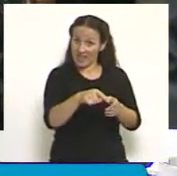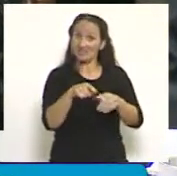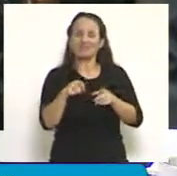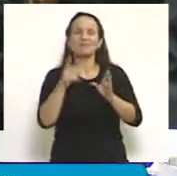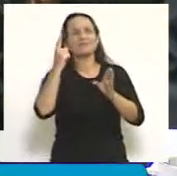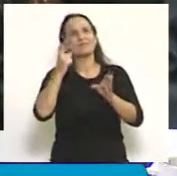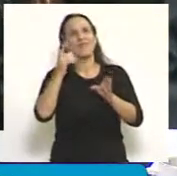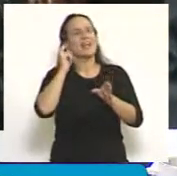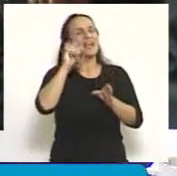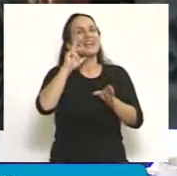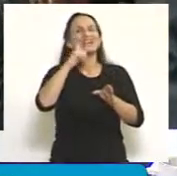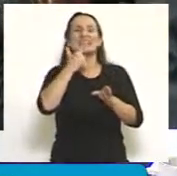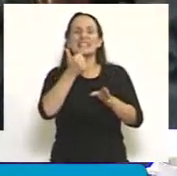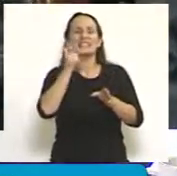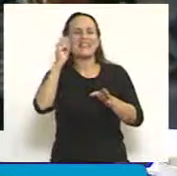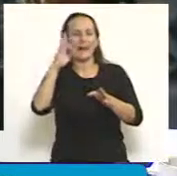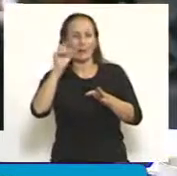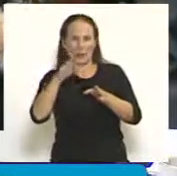antes de ese día.